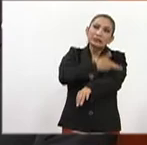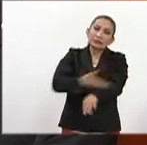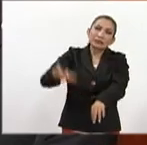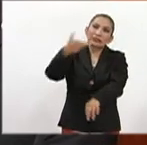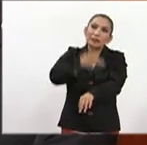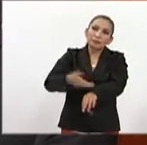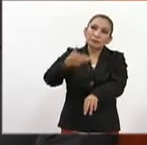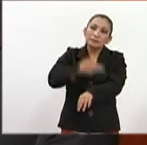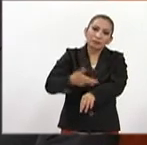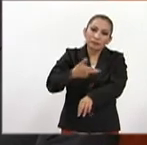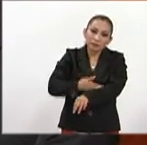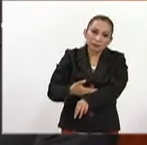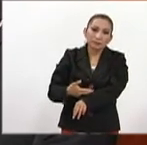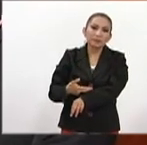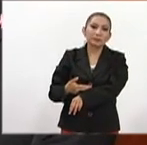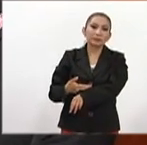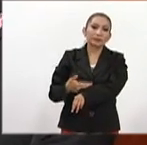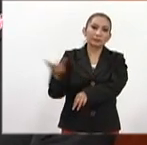de